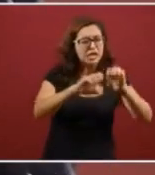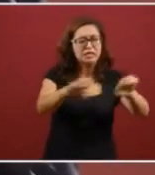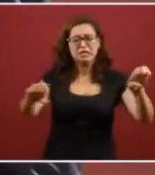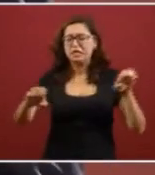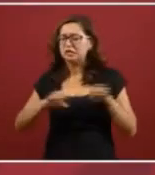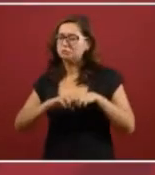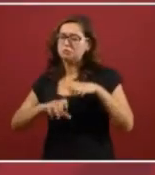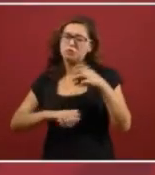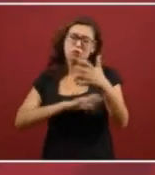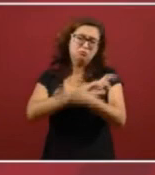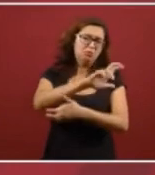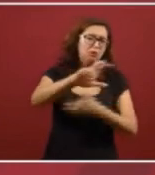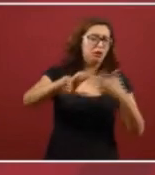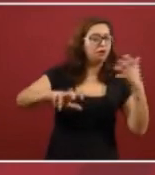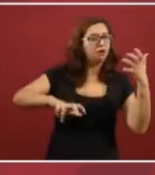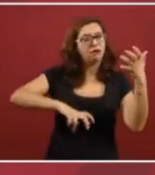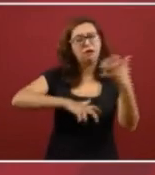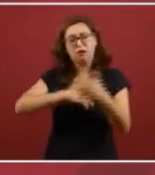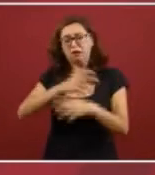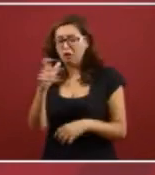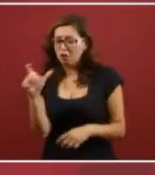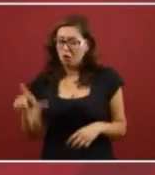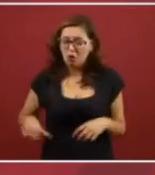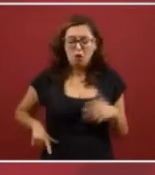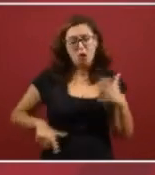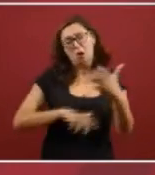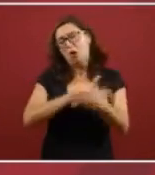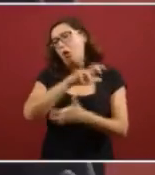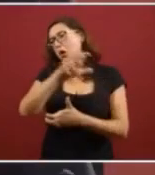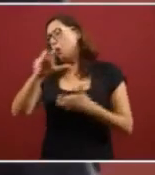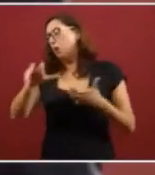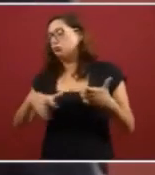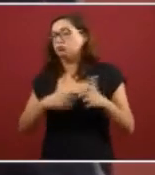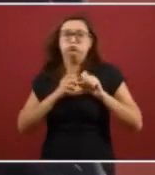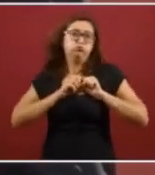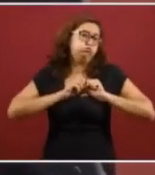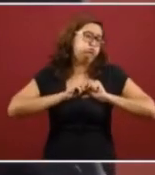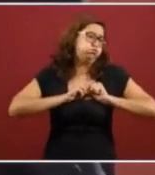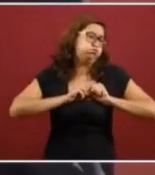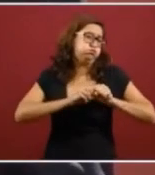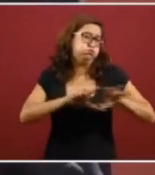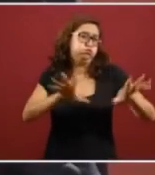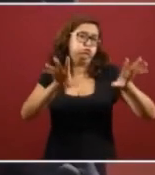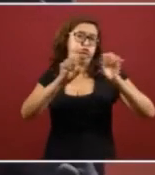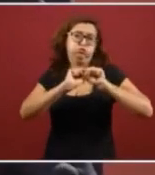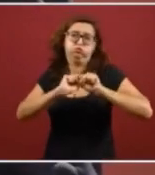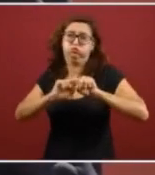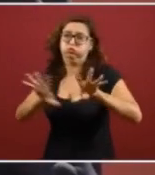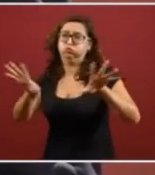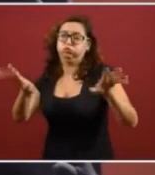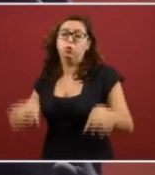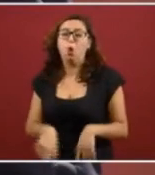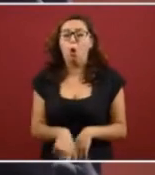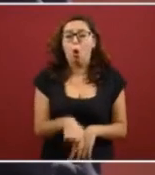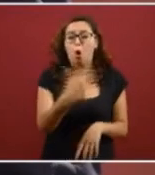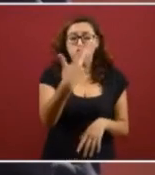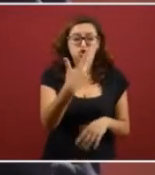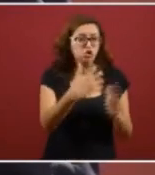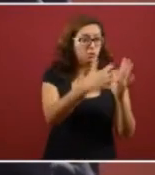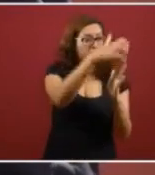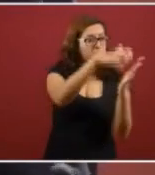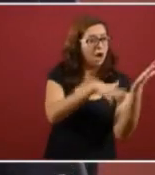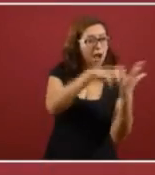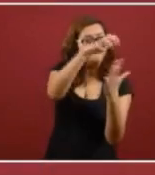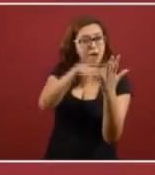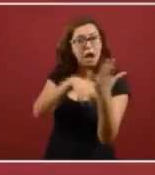the cabinet. La crisis en el gobierno. The crisis in the government. Ocho columnas. They had lots of